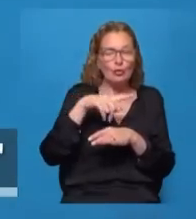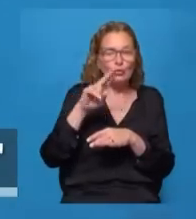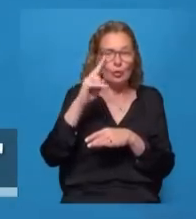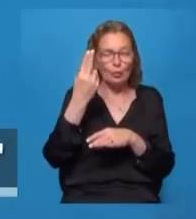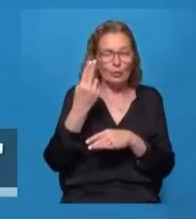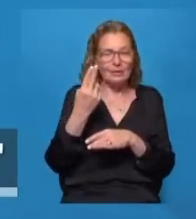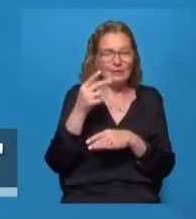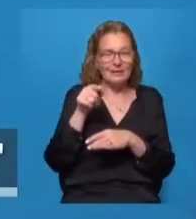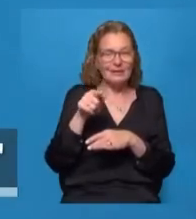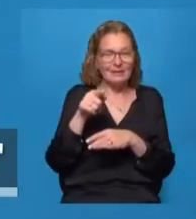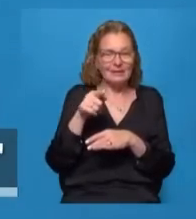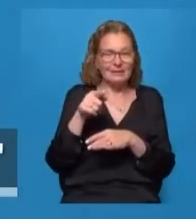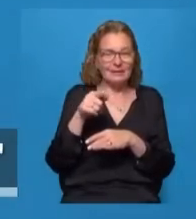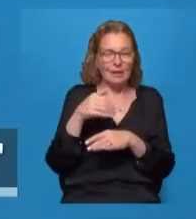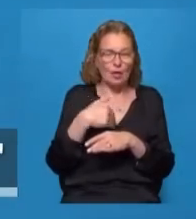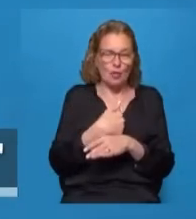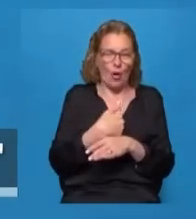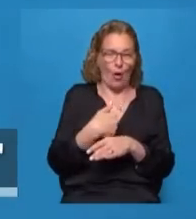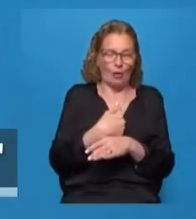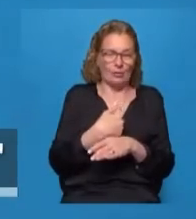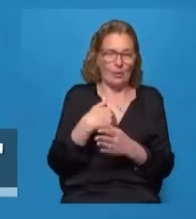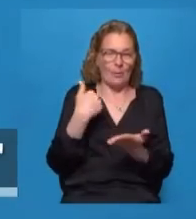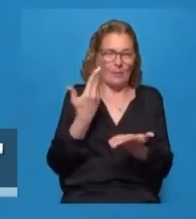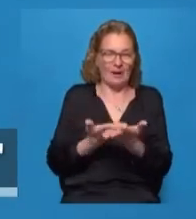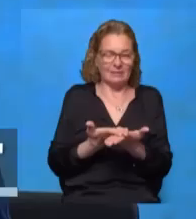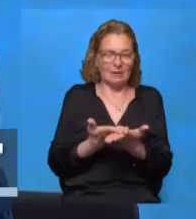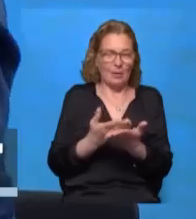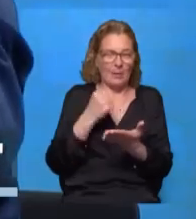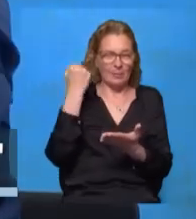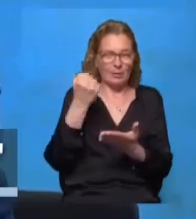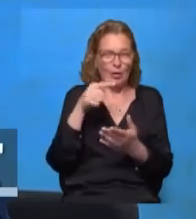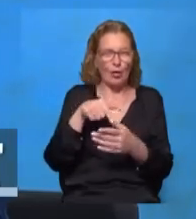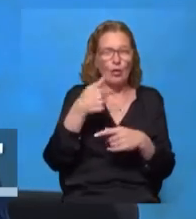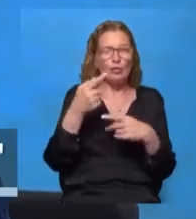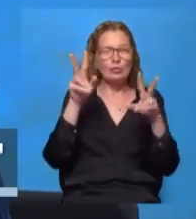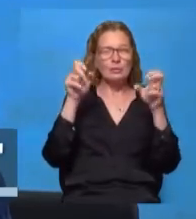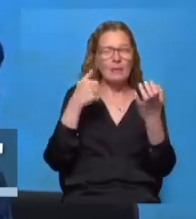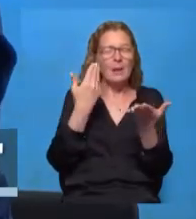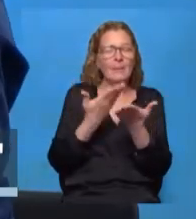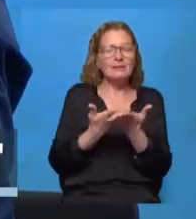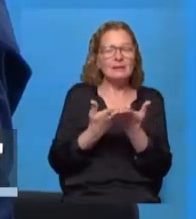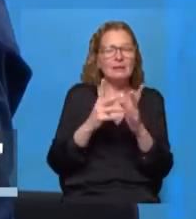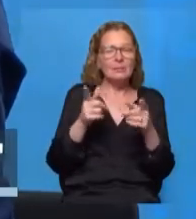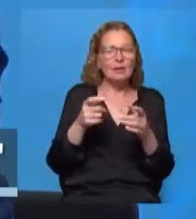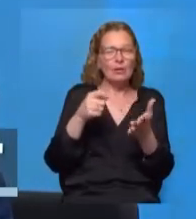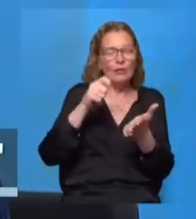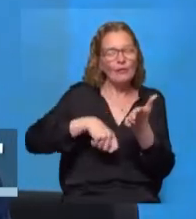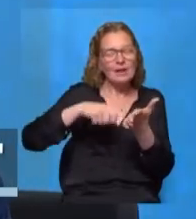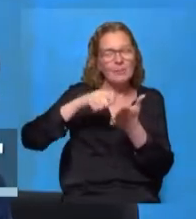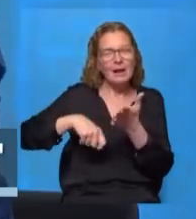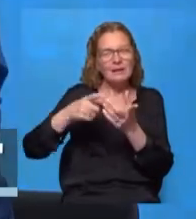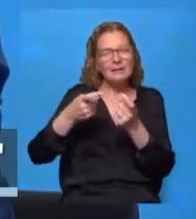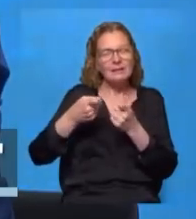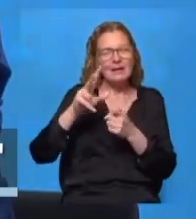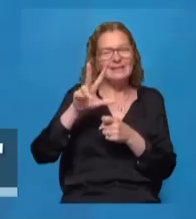uruguayos Ese es nuestro nuestro planteo medular hay otros temas también que ustedes plantean están recolectando firmas necesitan